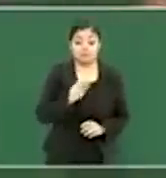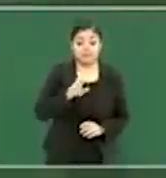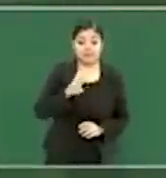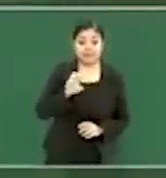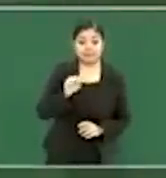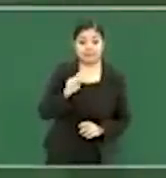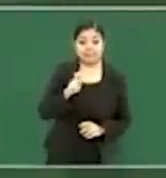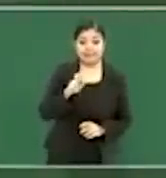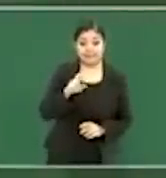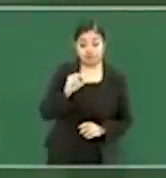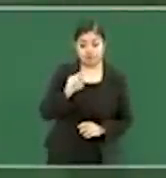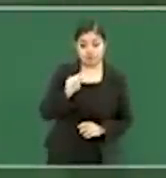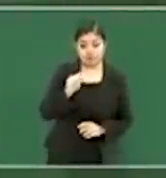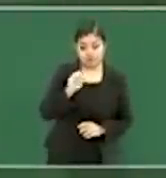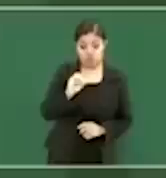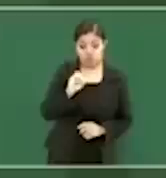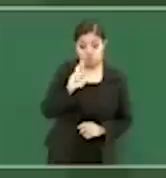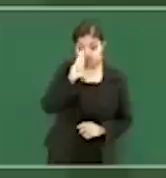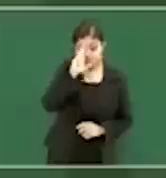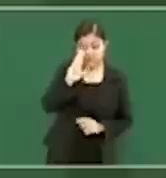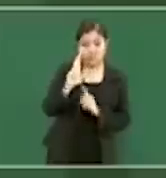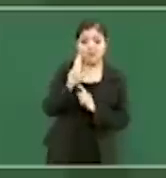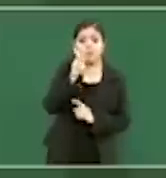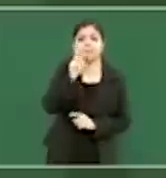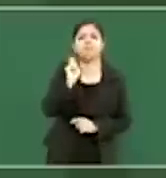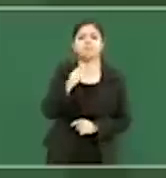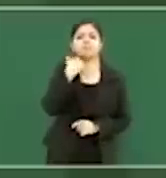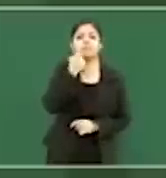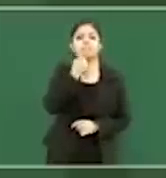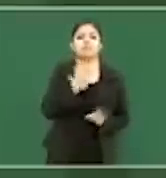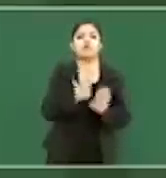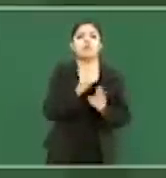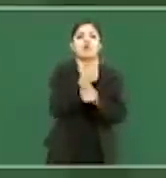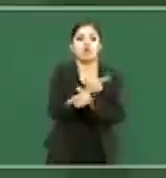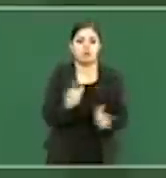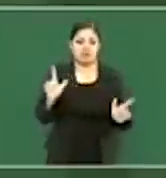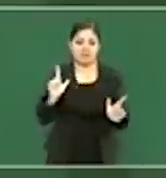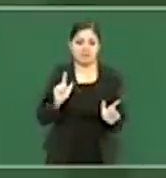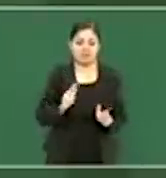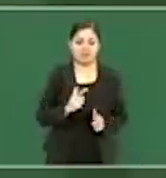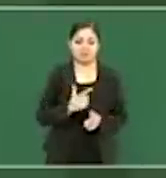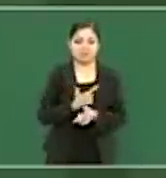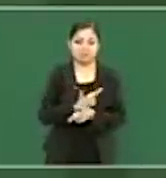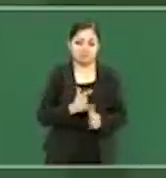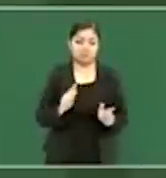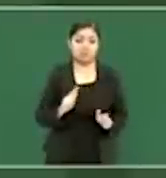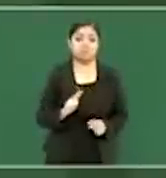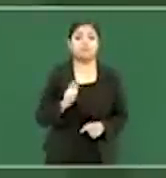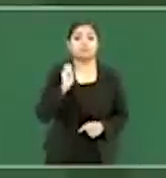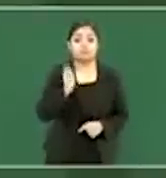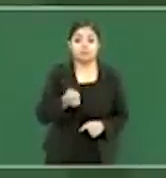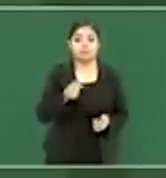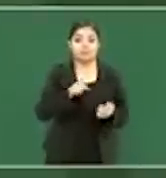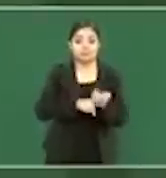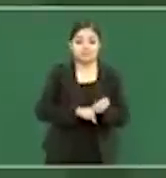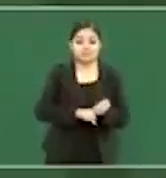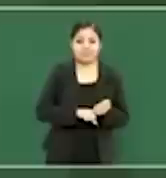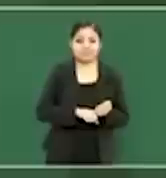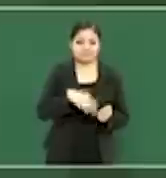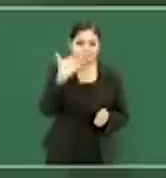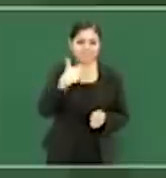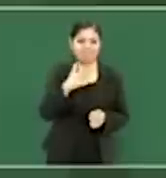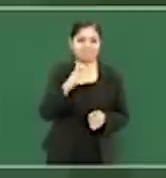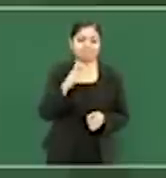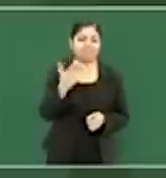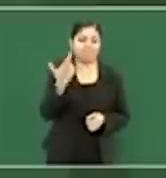respeto es, se trata de la libertad. Y la prensa